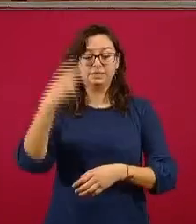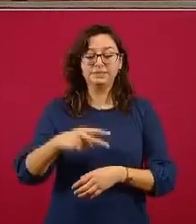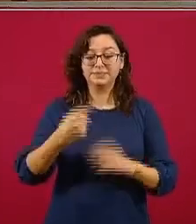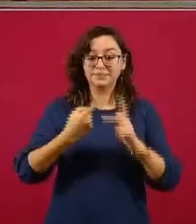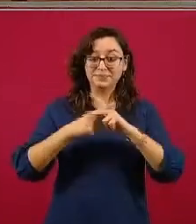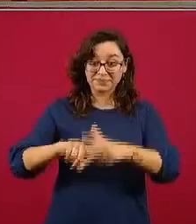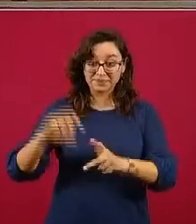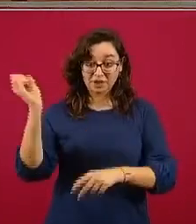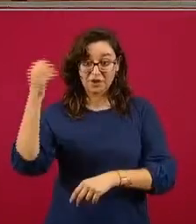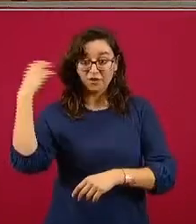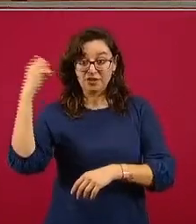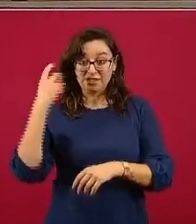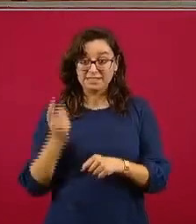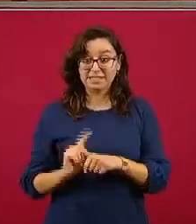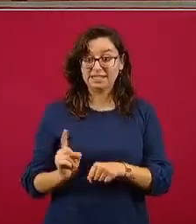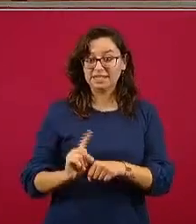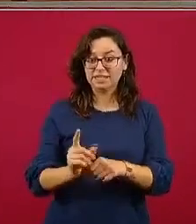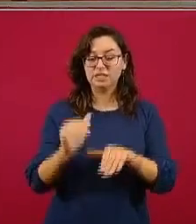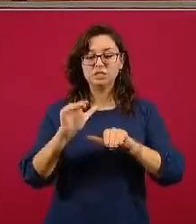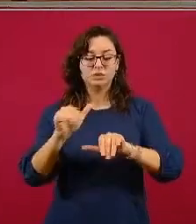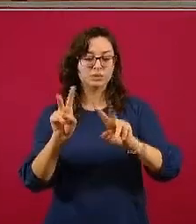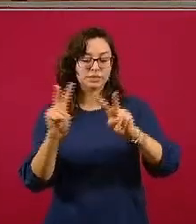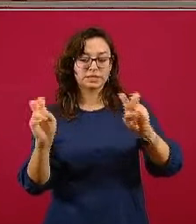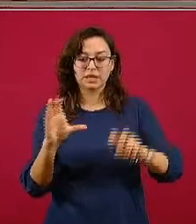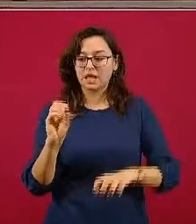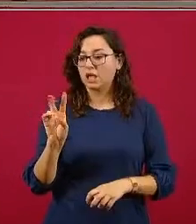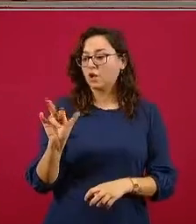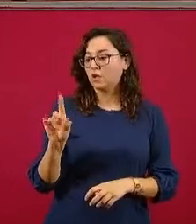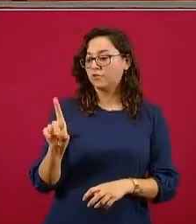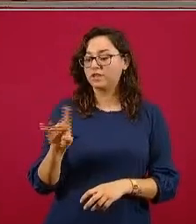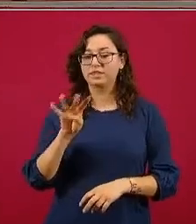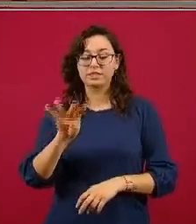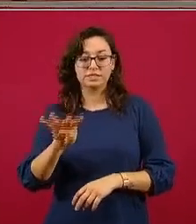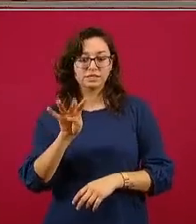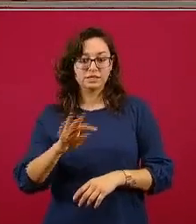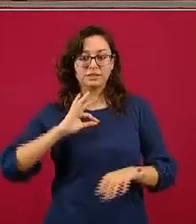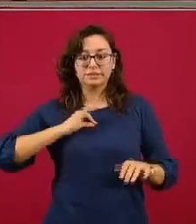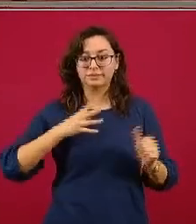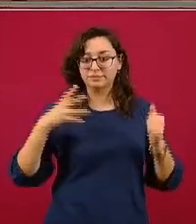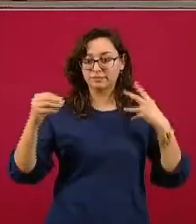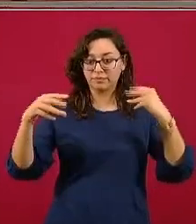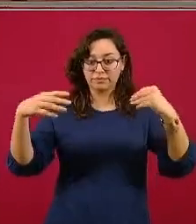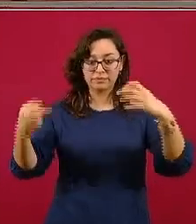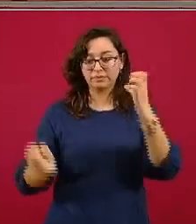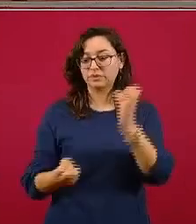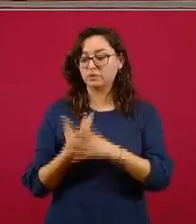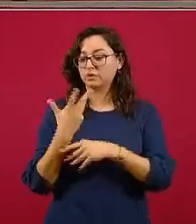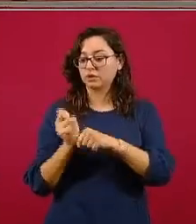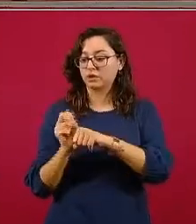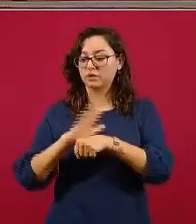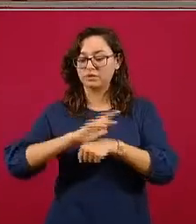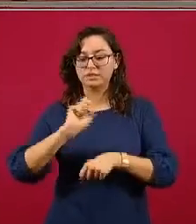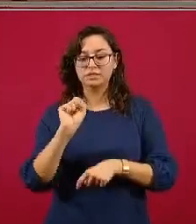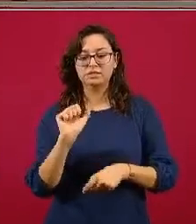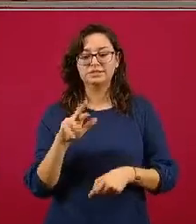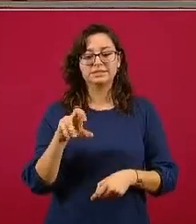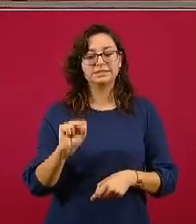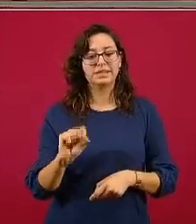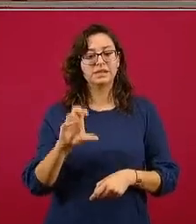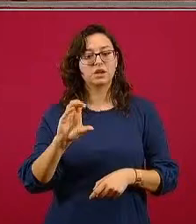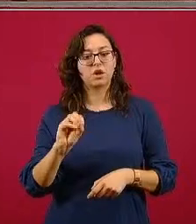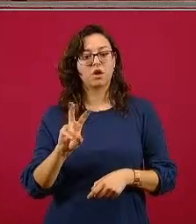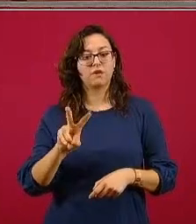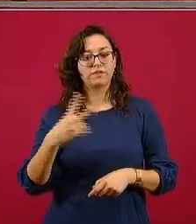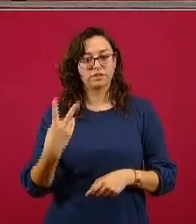conferencia de prensa diaria sobre COVID-19, la pandemia causada por el coronavirus SARS-CoV-2.